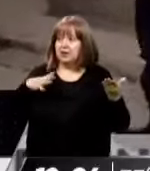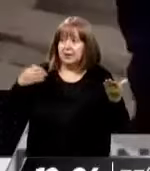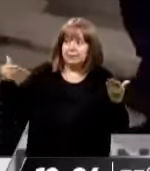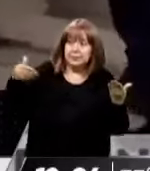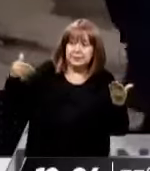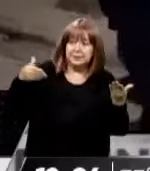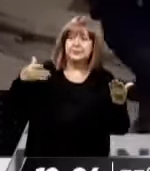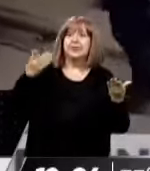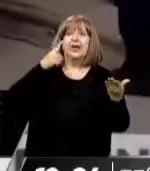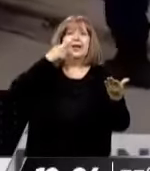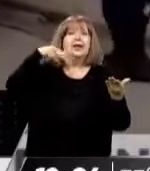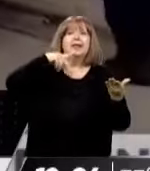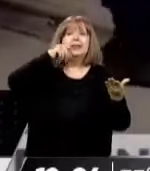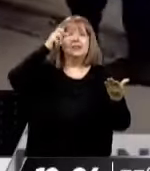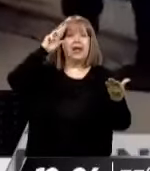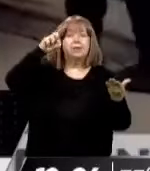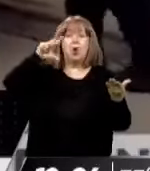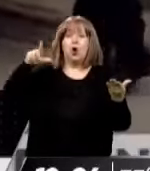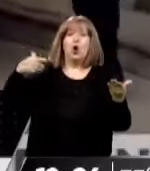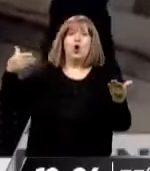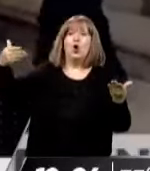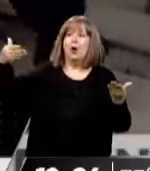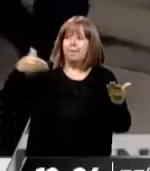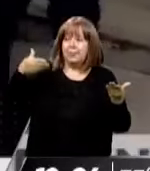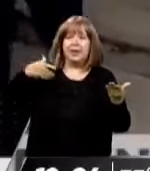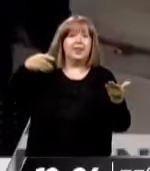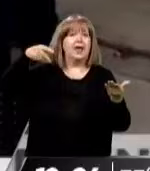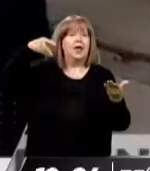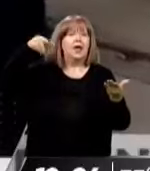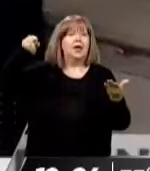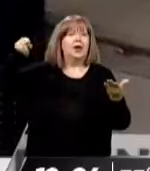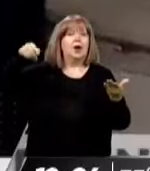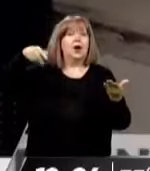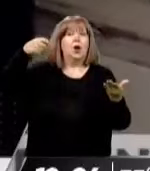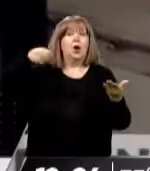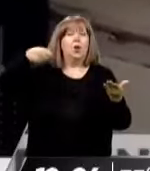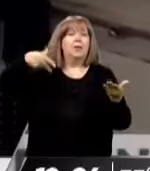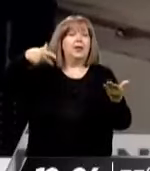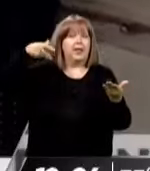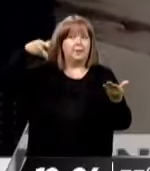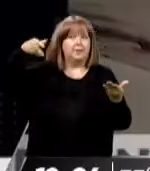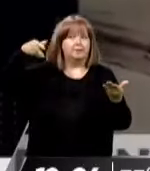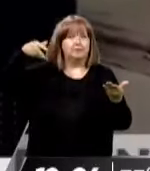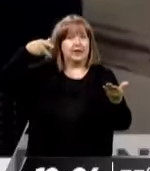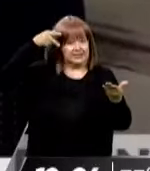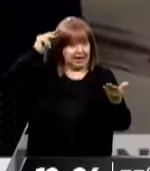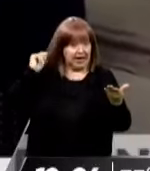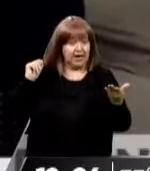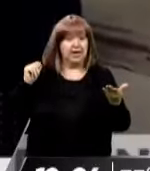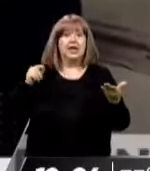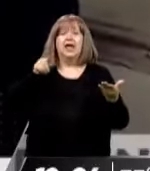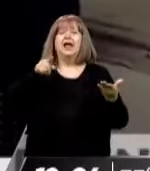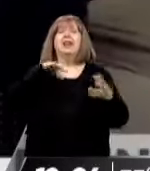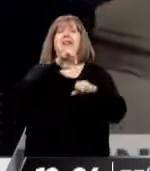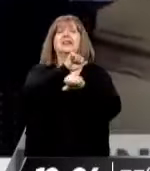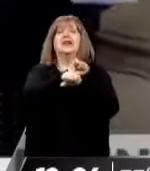o de la embajada o de la justicia chilena, el hombre está detenido por usurpar un lugar, o sea, por estar en una local, en una